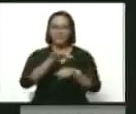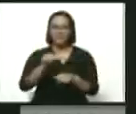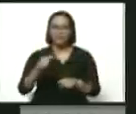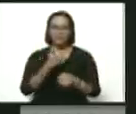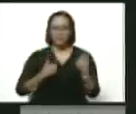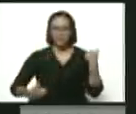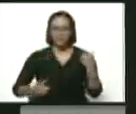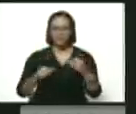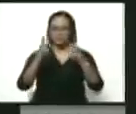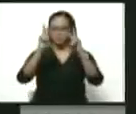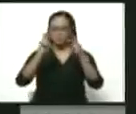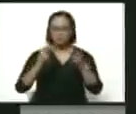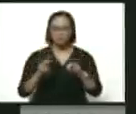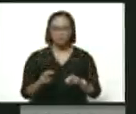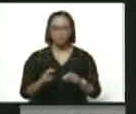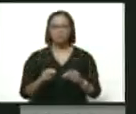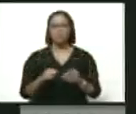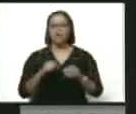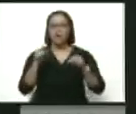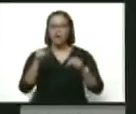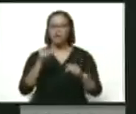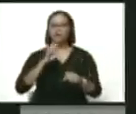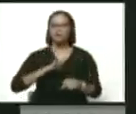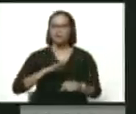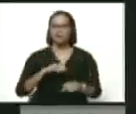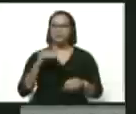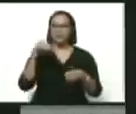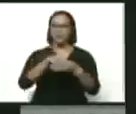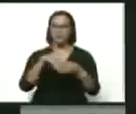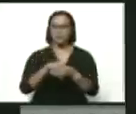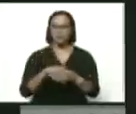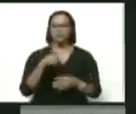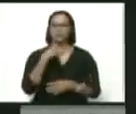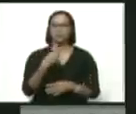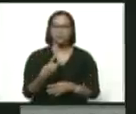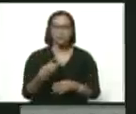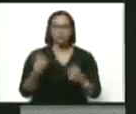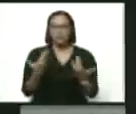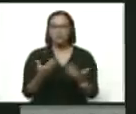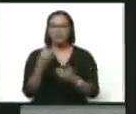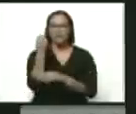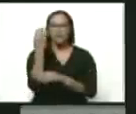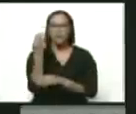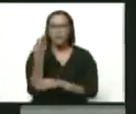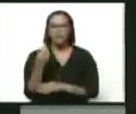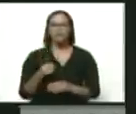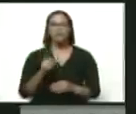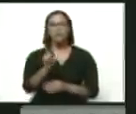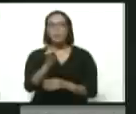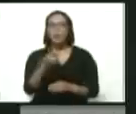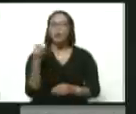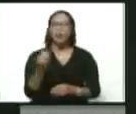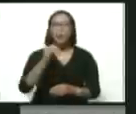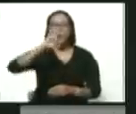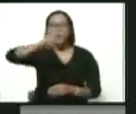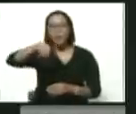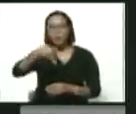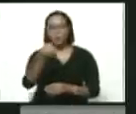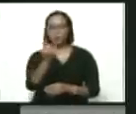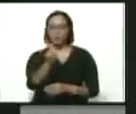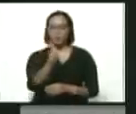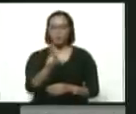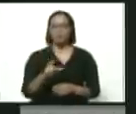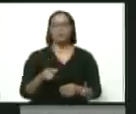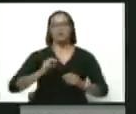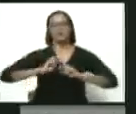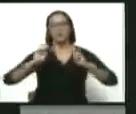Ahí está contemplada la elección de los delegados y las delegadas tanto del Congreso del Partido como los de la JPSUV. Los